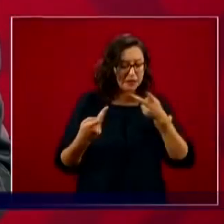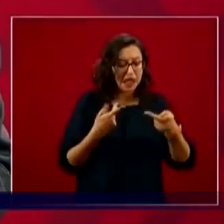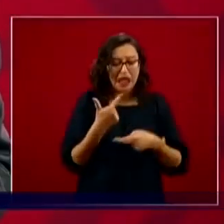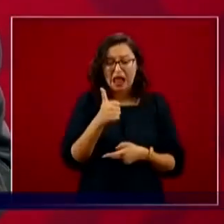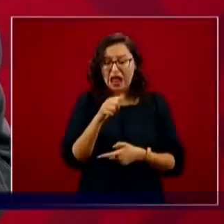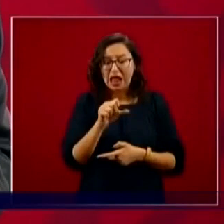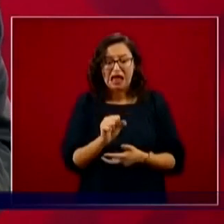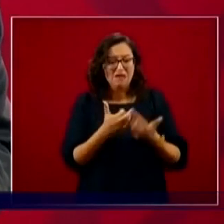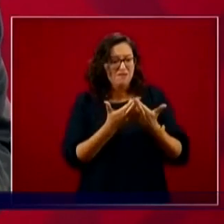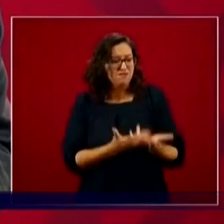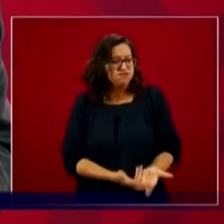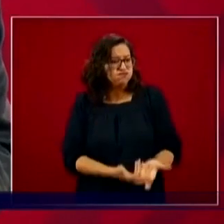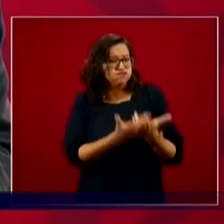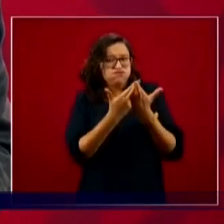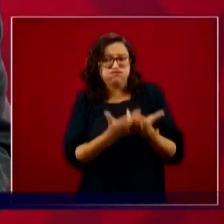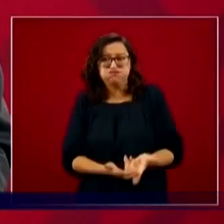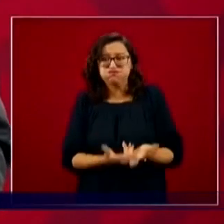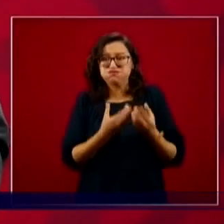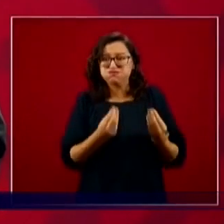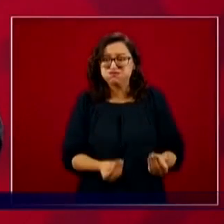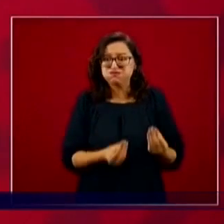gas, porque